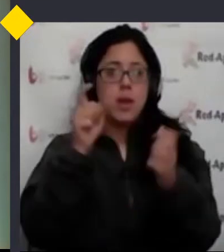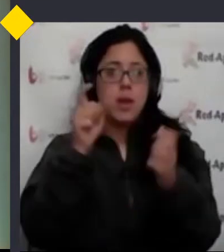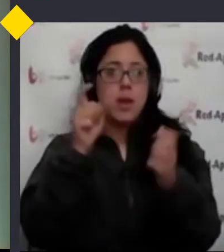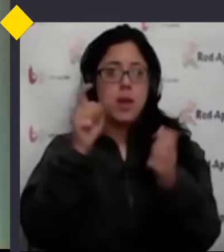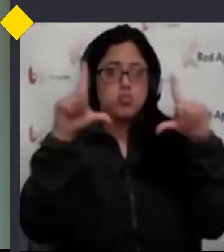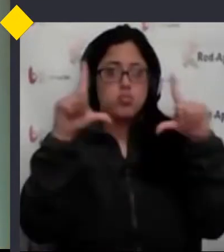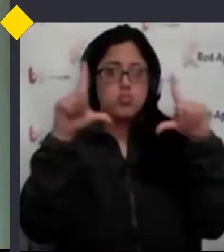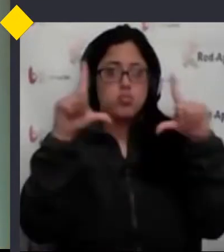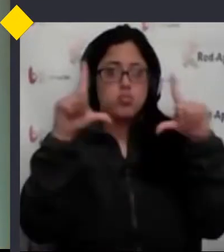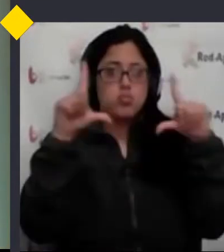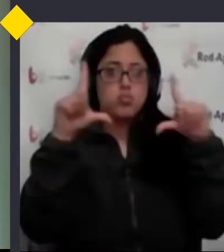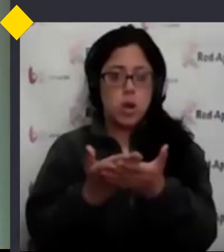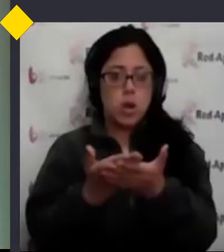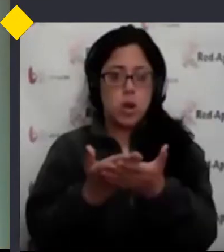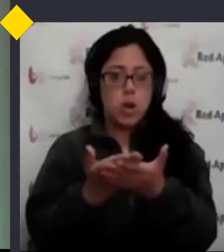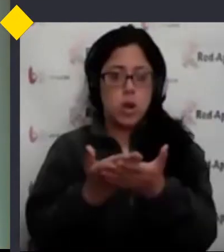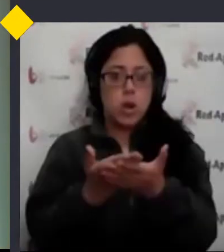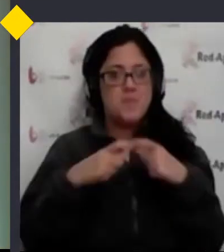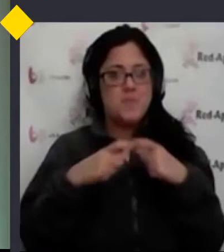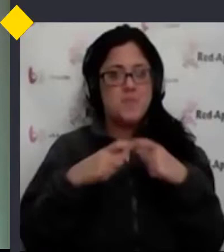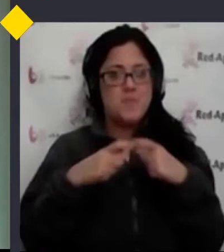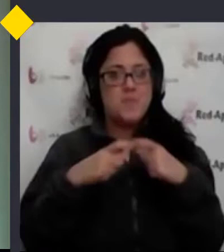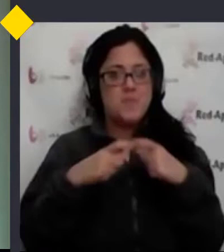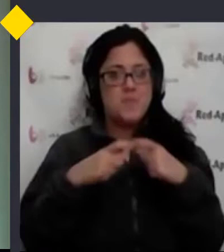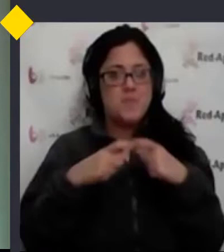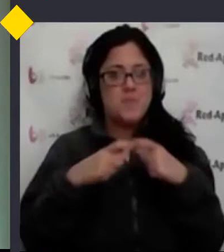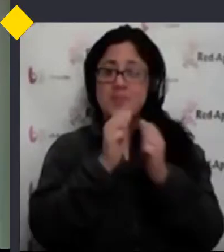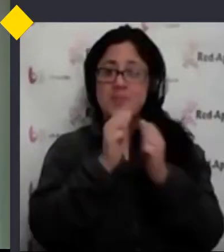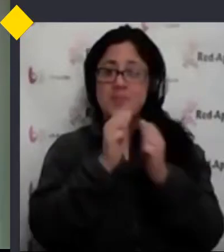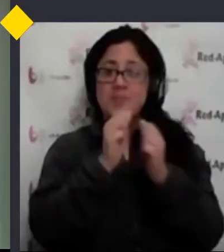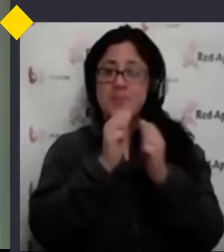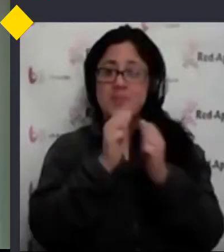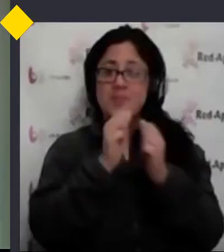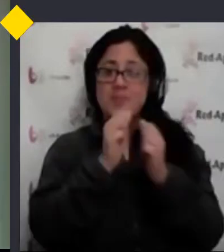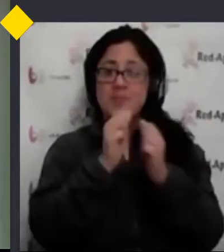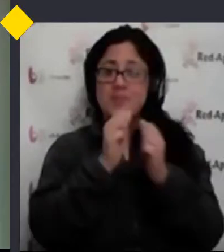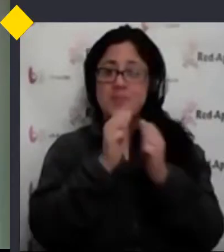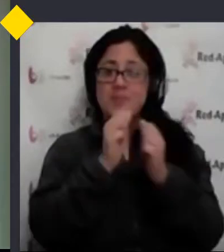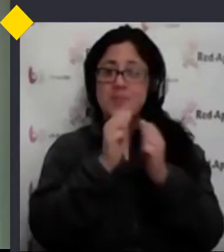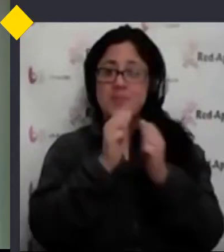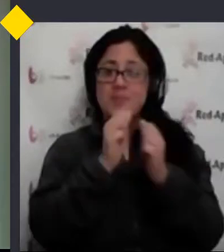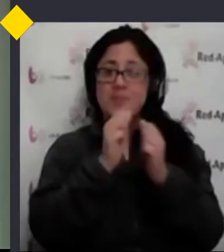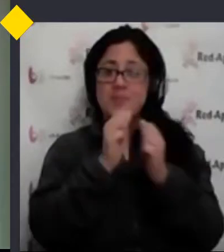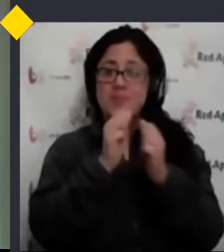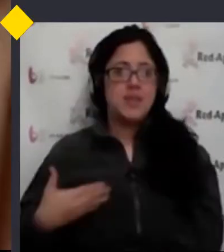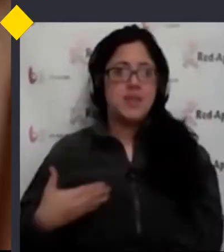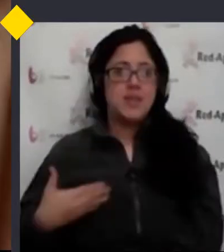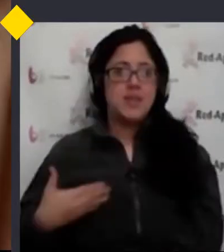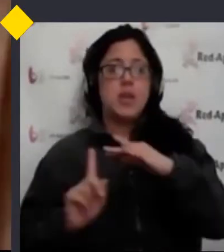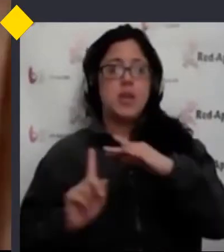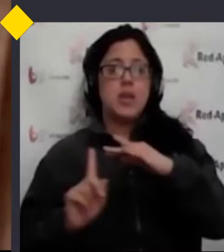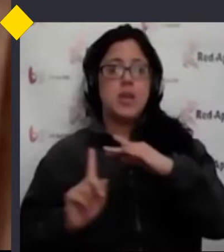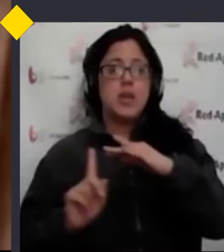al panel. ¿Quién nos acompaña hoy? Francisca Yuneman, presidenta y cofundadora de Chile Mujeres. Es